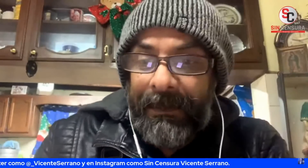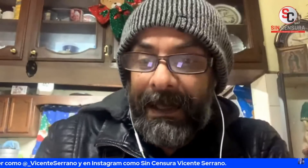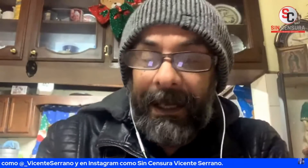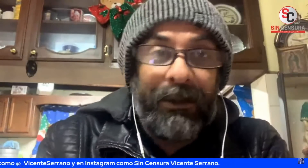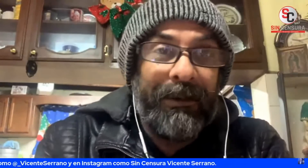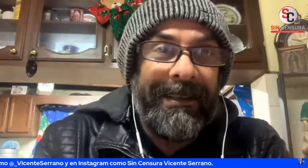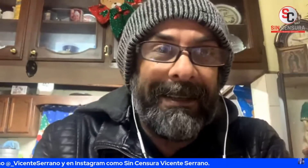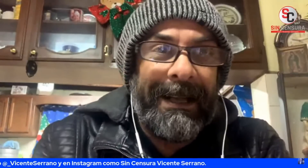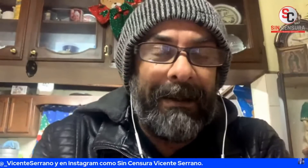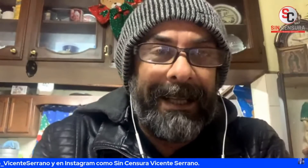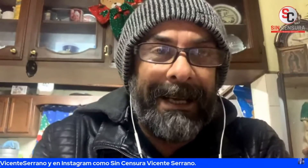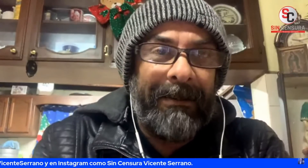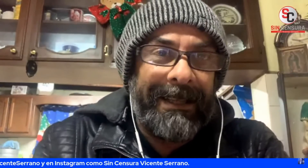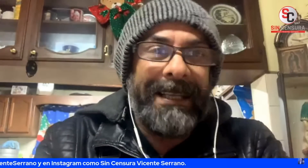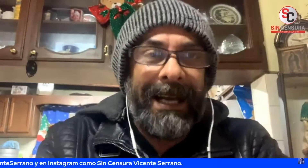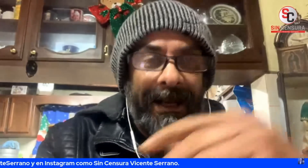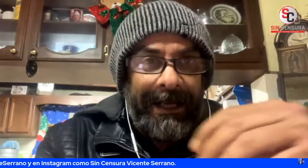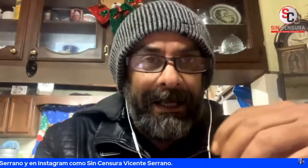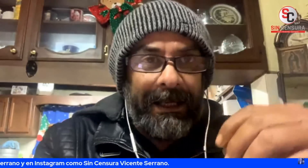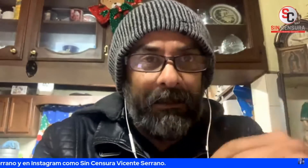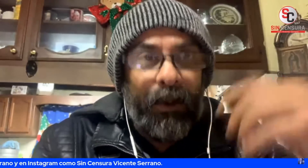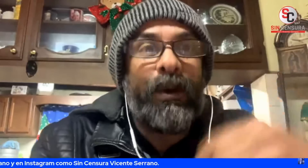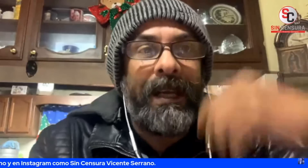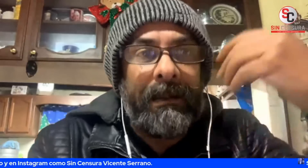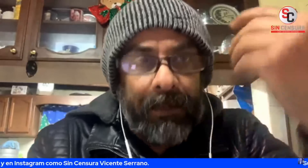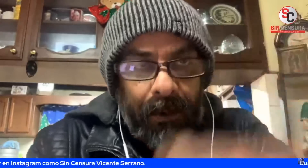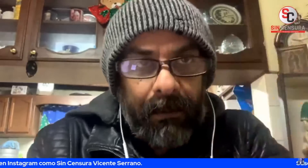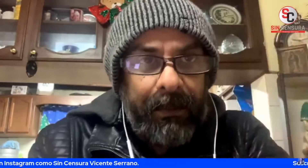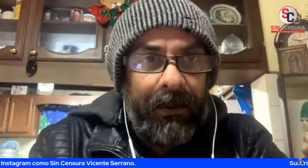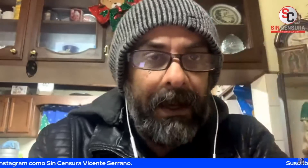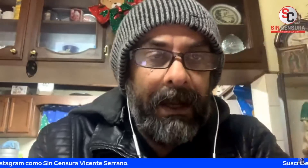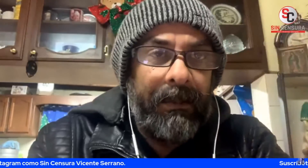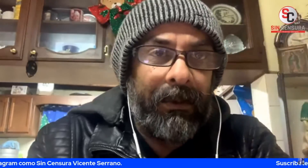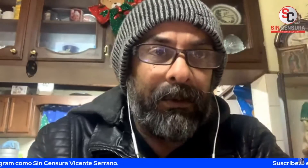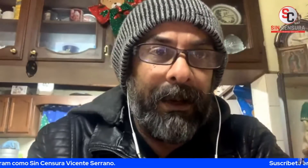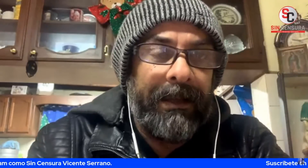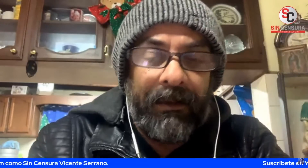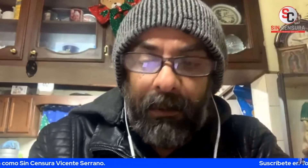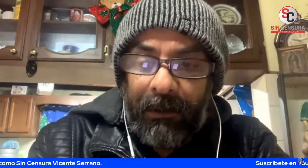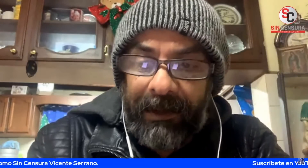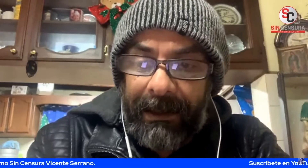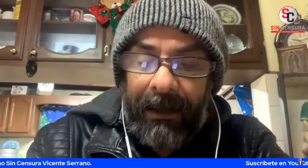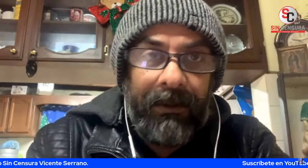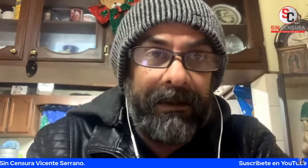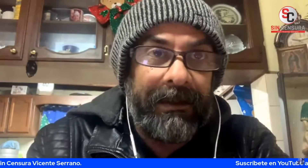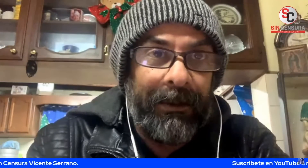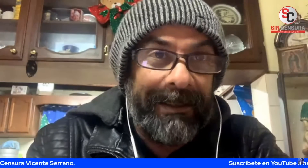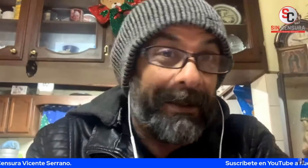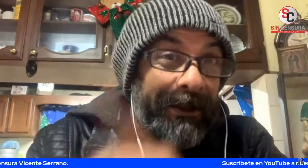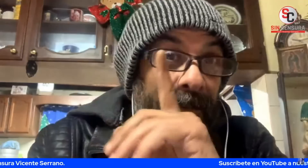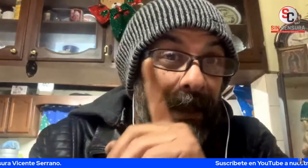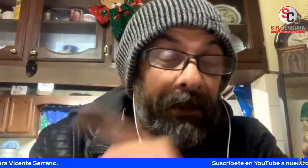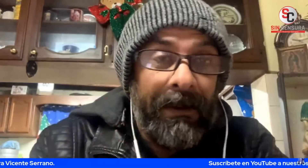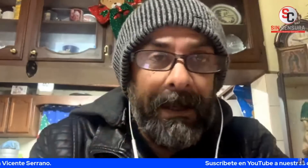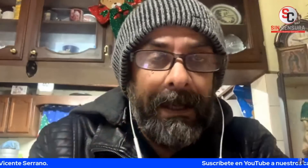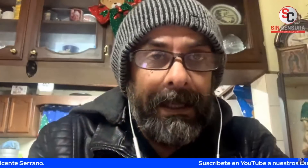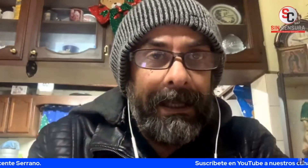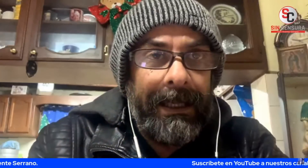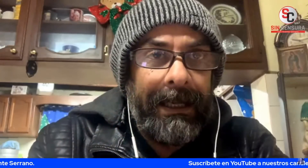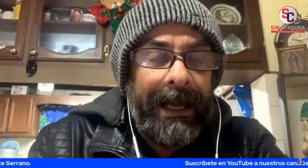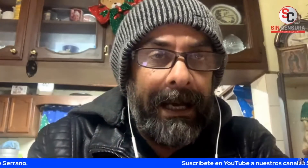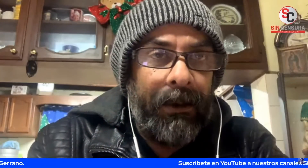fluya. Entonces, la batalla lógica por controlar el discurso se ha dado desde todos los estamentos,